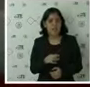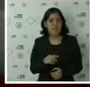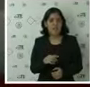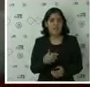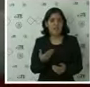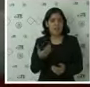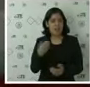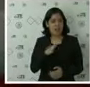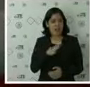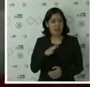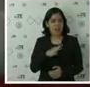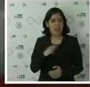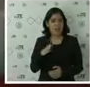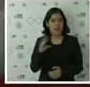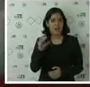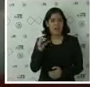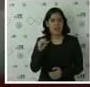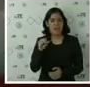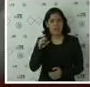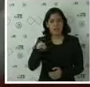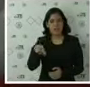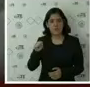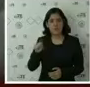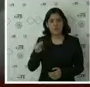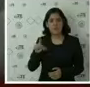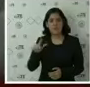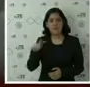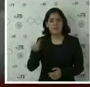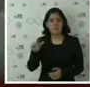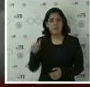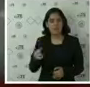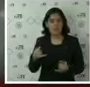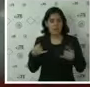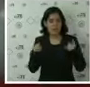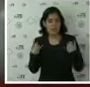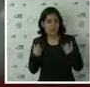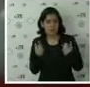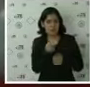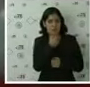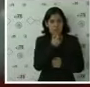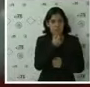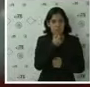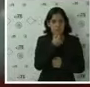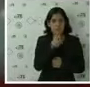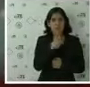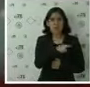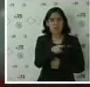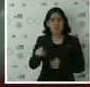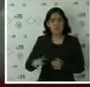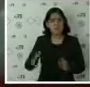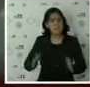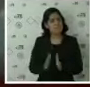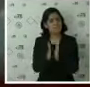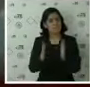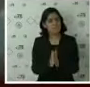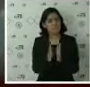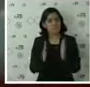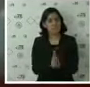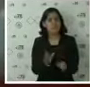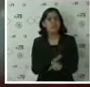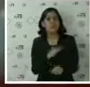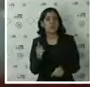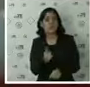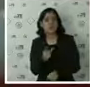hacer en esta ocasión en el INE, que es a quien le toca, pero participen, porque ahí les van a preguntar cosas que tienen que ver con ustedes, con